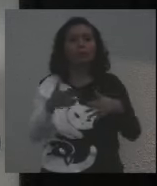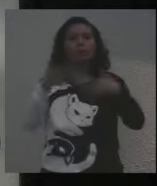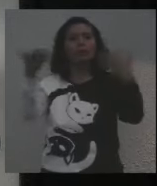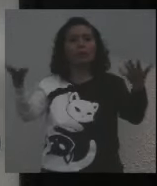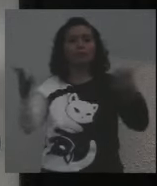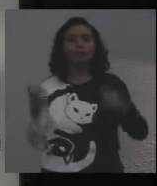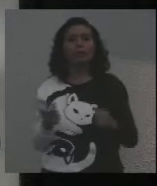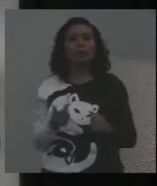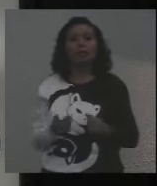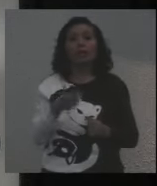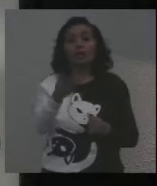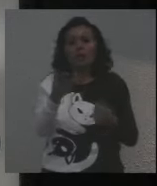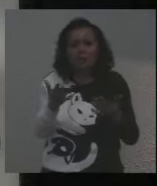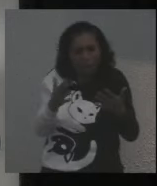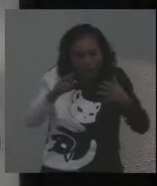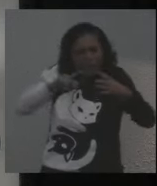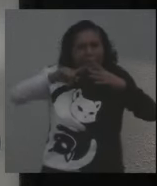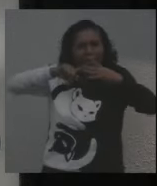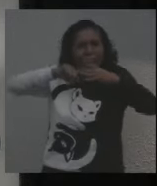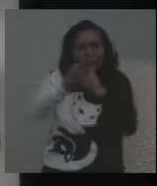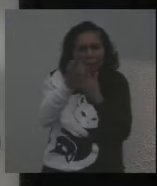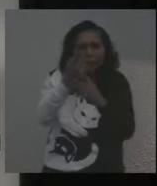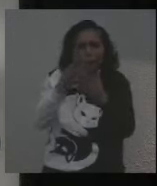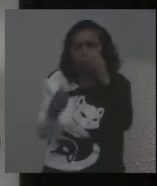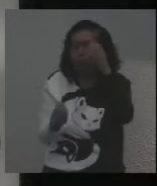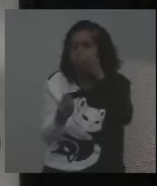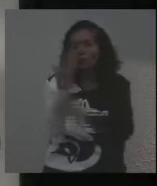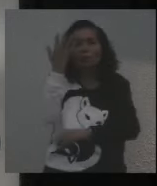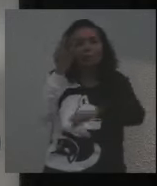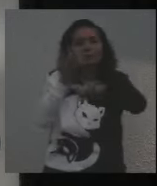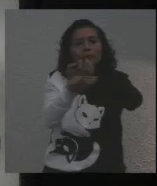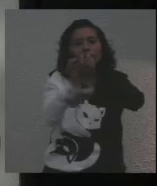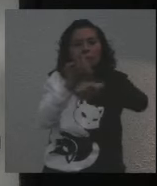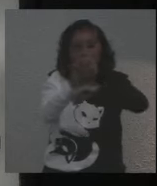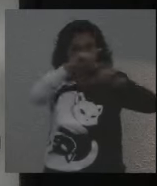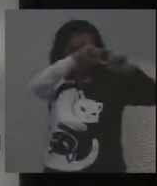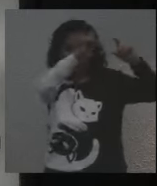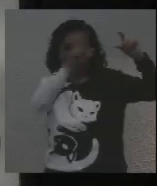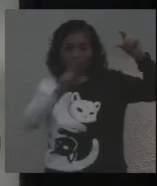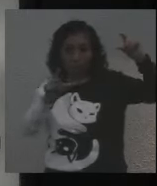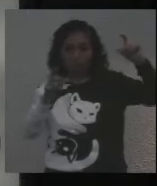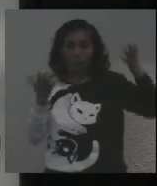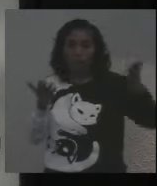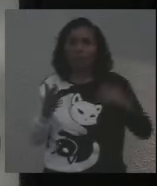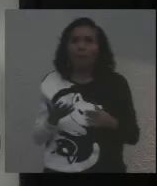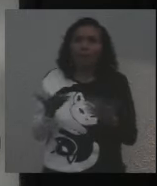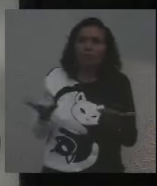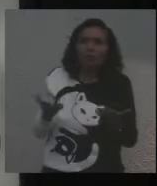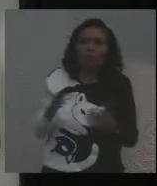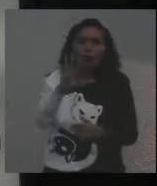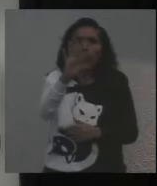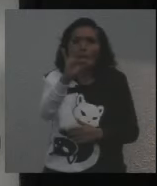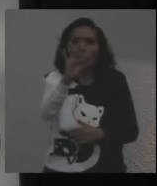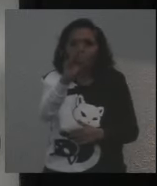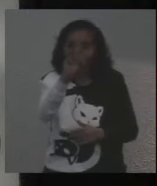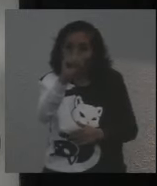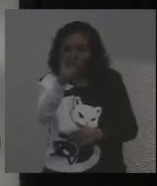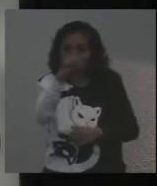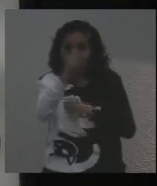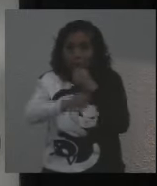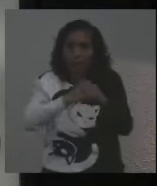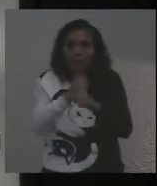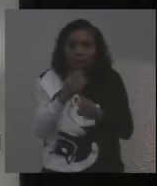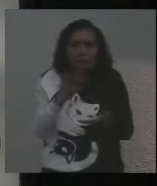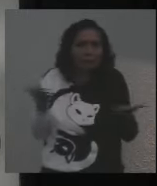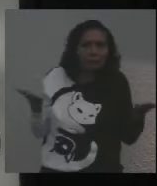que iba a tener el nacimiento de un nuevo estado de la federación en estos 49 años